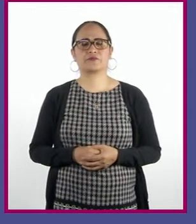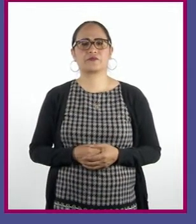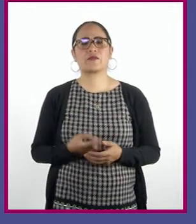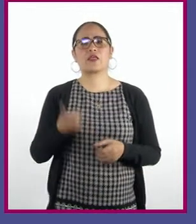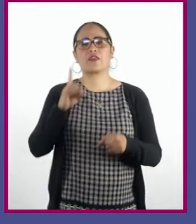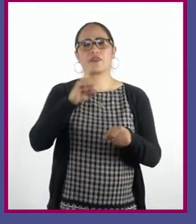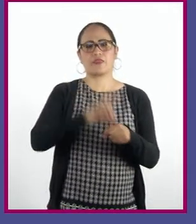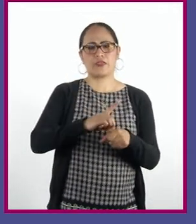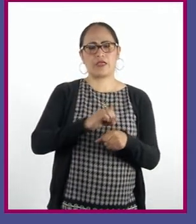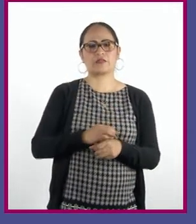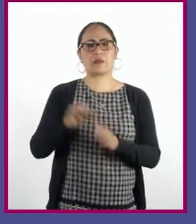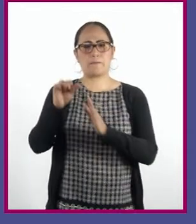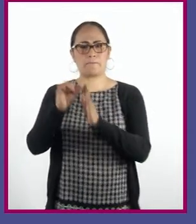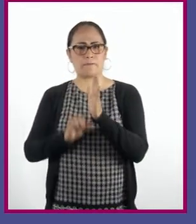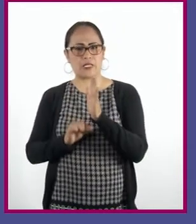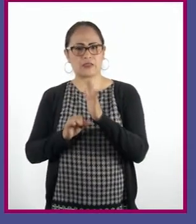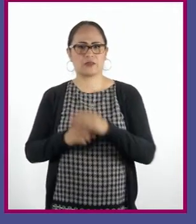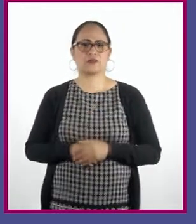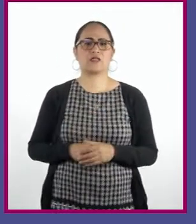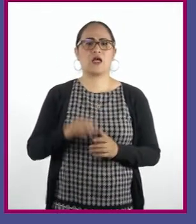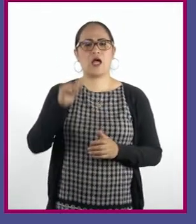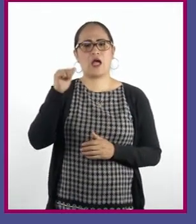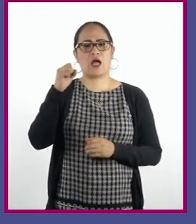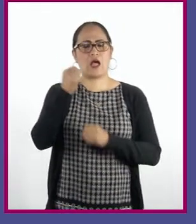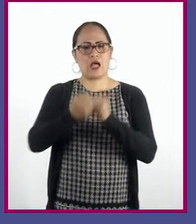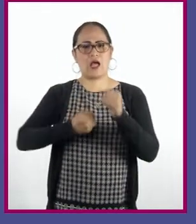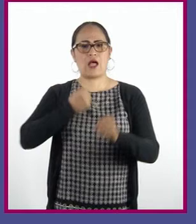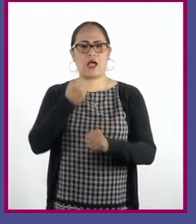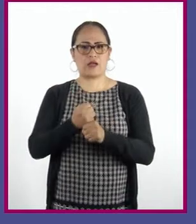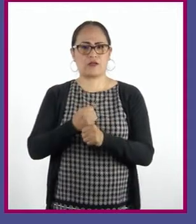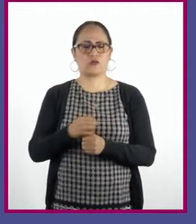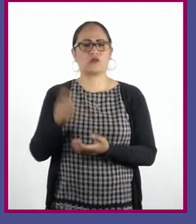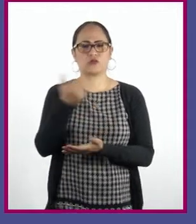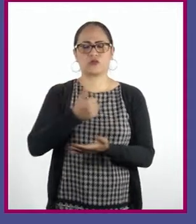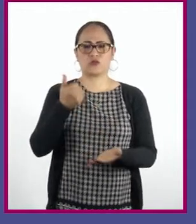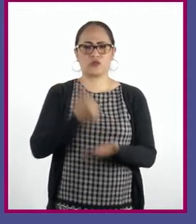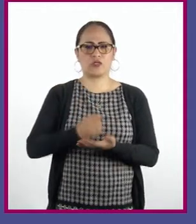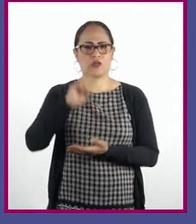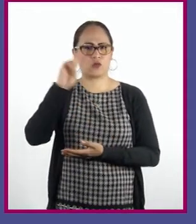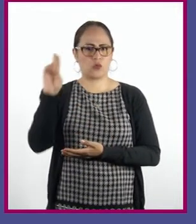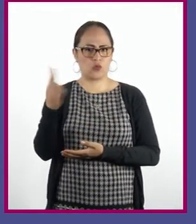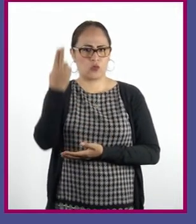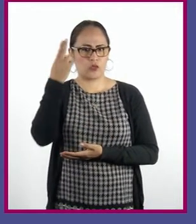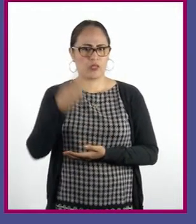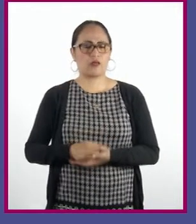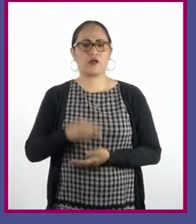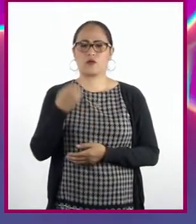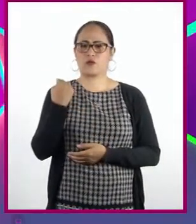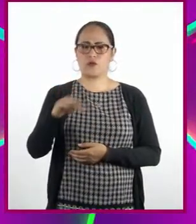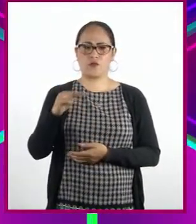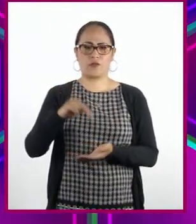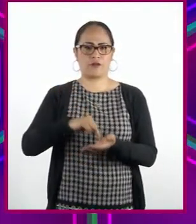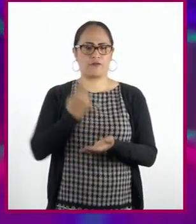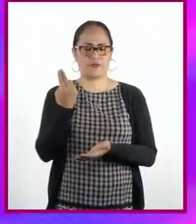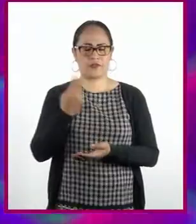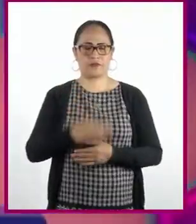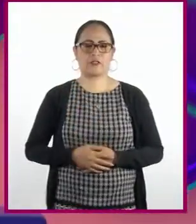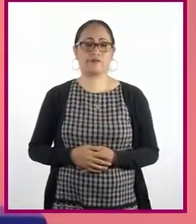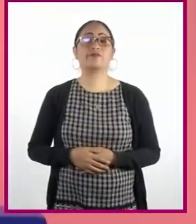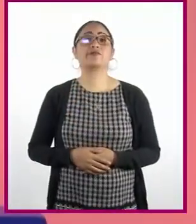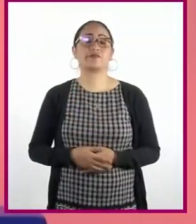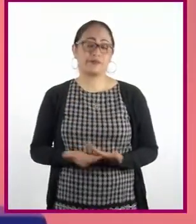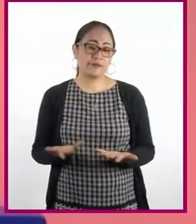días del mes del año en Ciudad Universitaria nombre, firma. ¿Qué